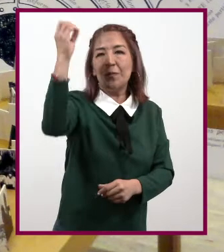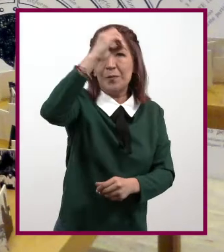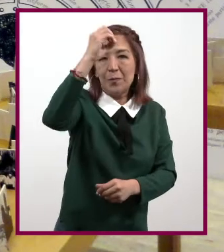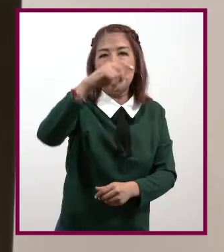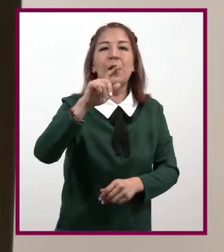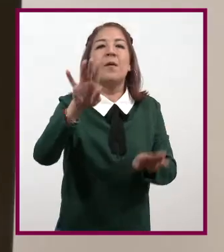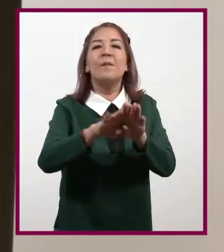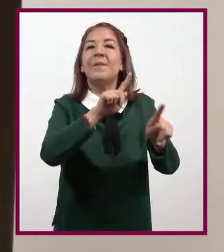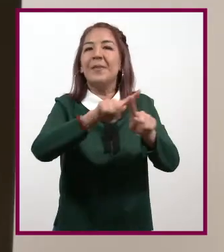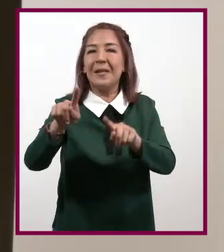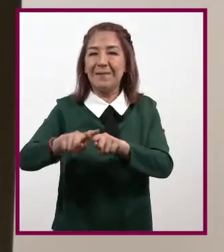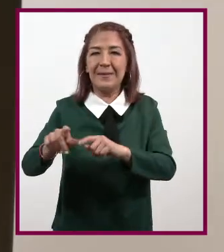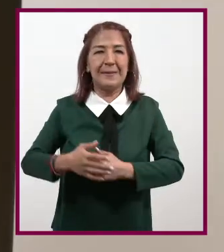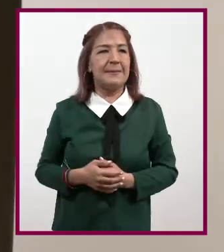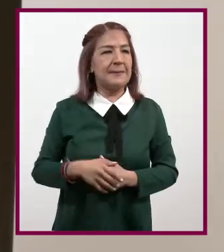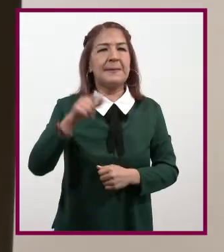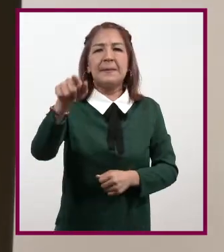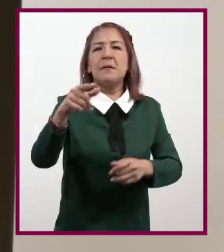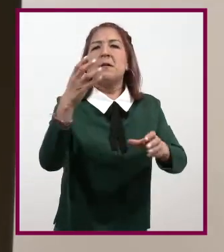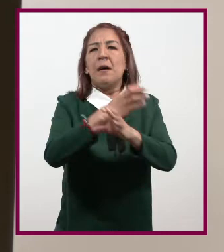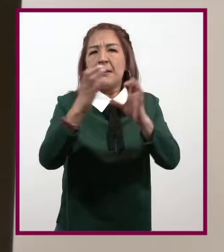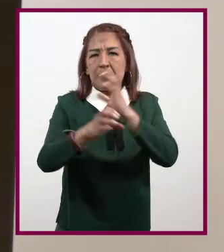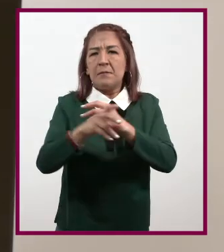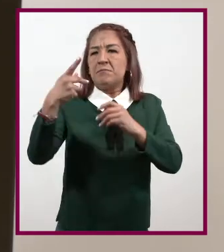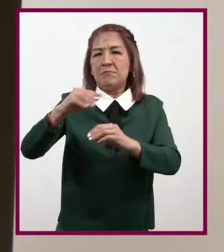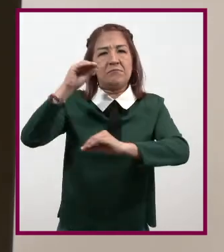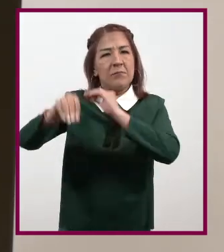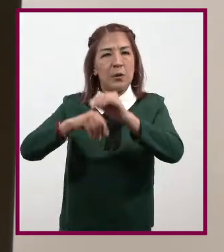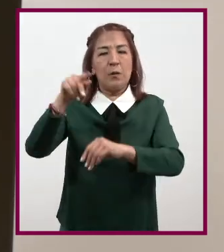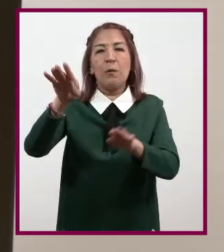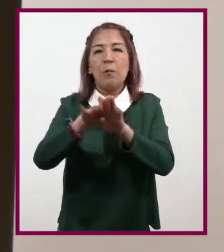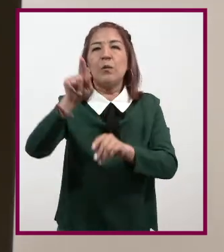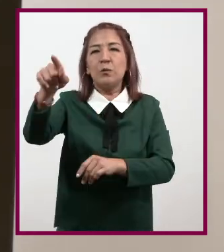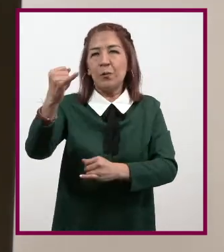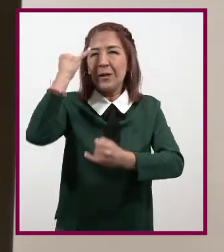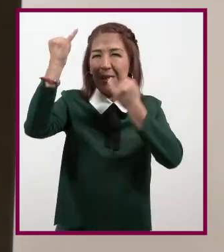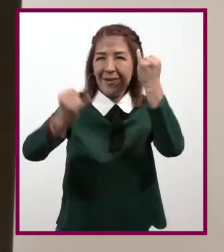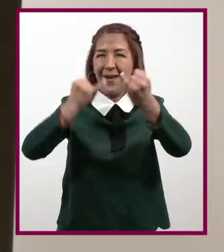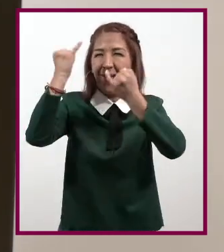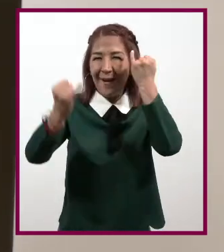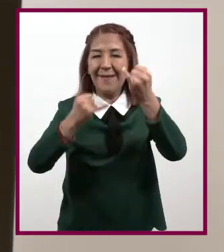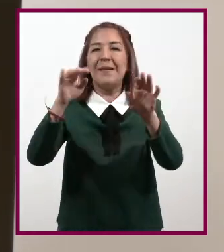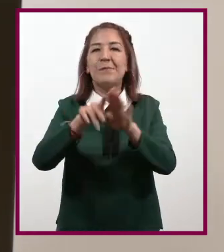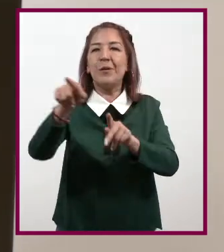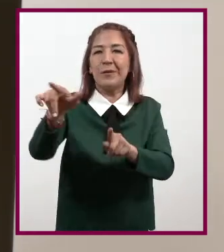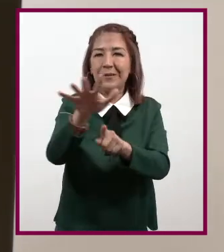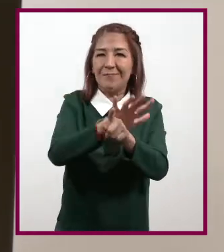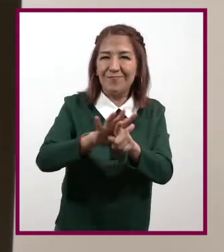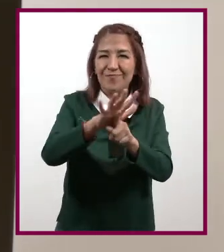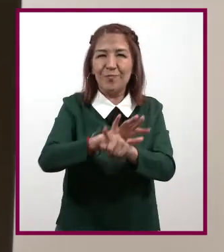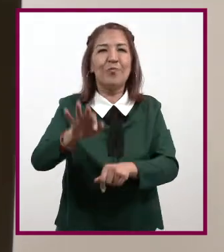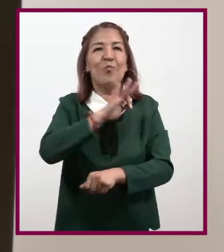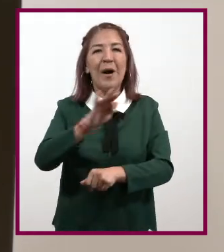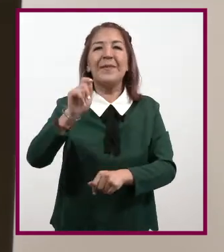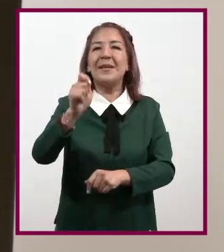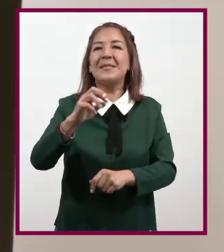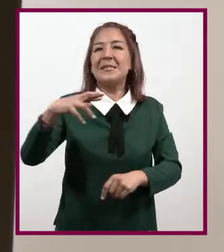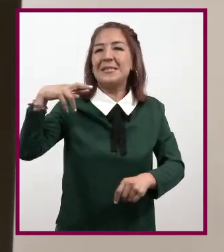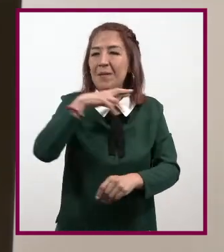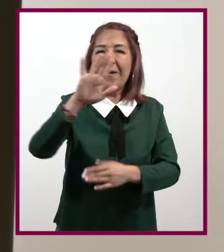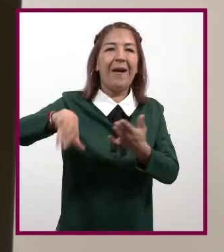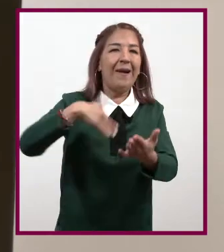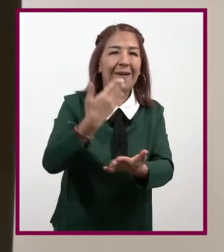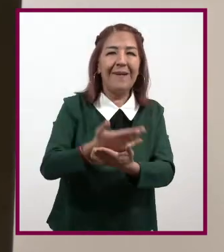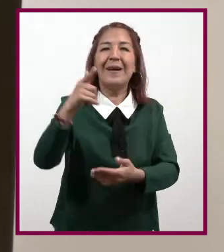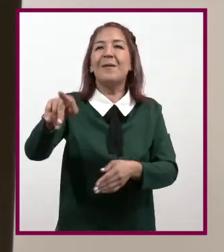no tenías. Muchas de tus obras son posibles gracias a tu labor de convencimiento. ¿Nos puedes contar sobre este aspecto en tu trabajo y nos puedes dar